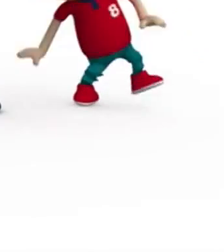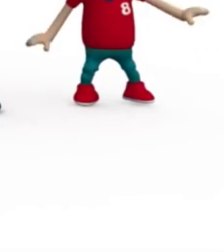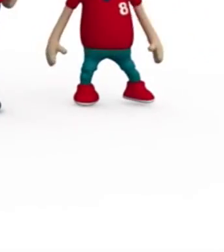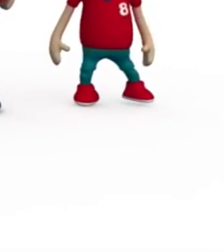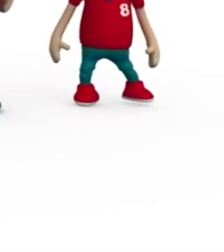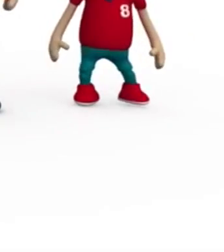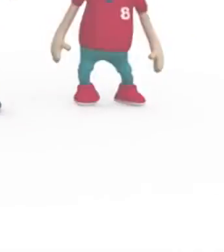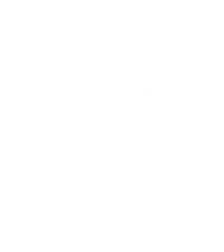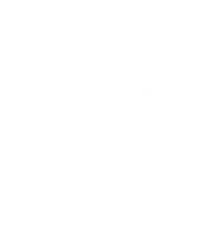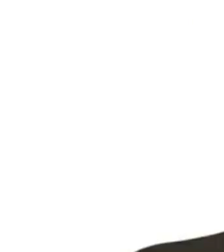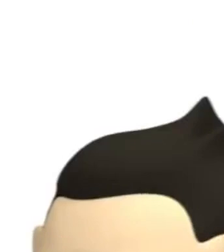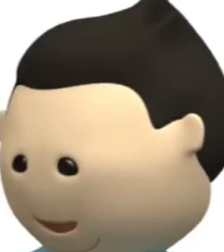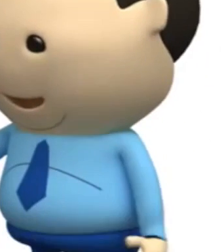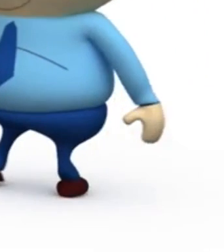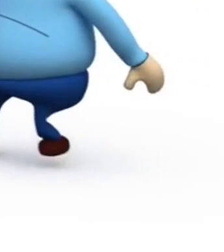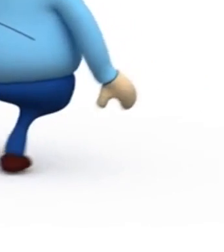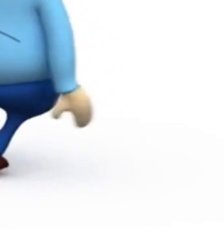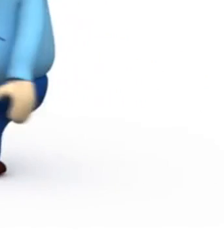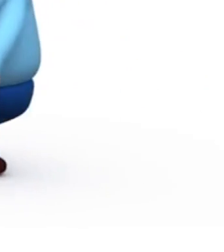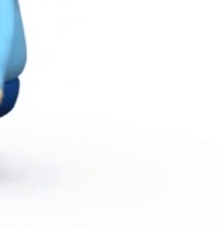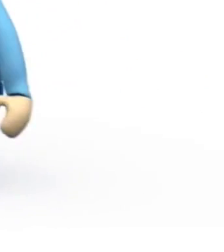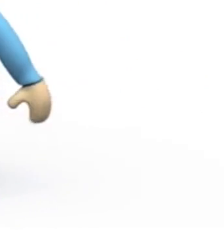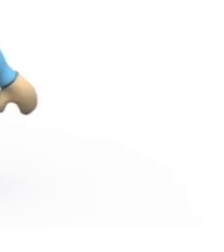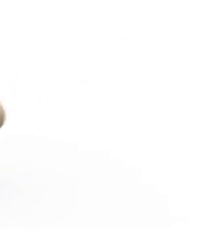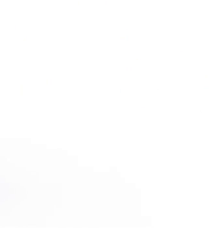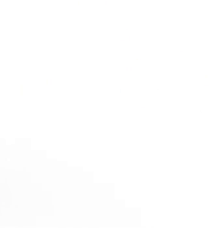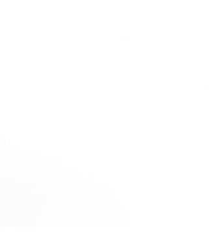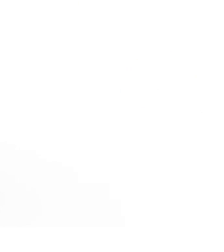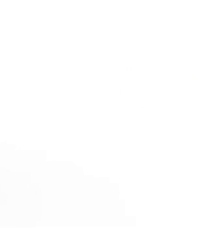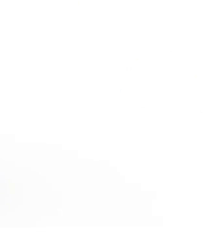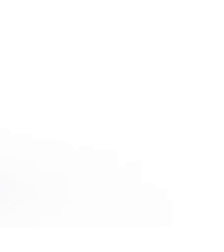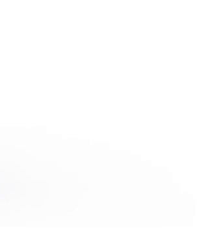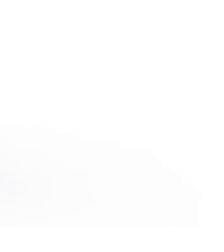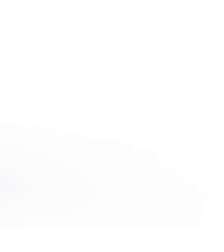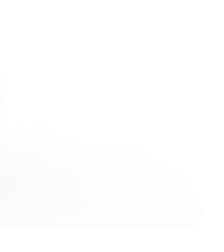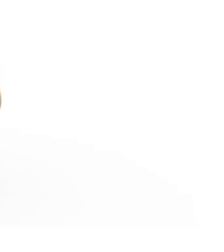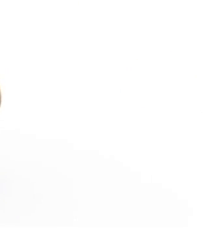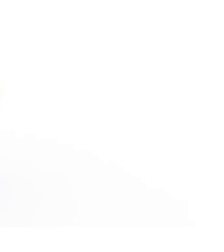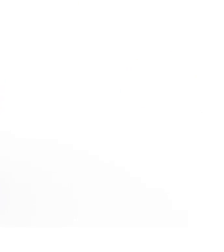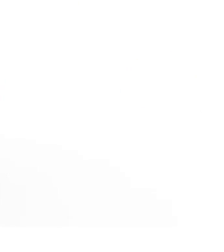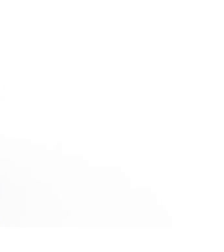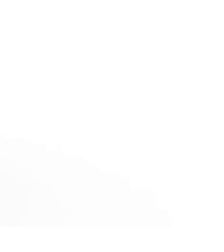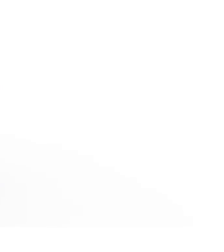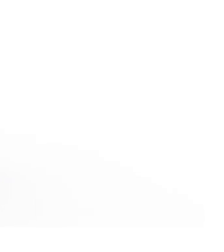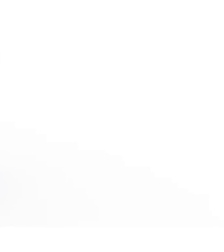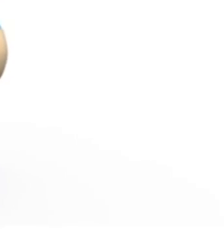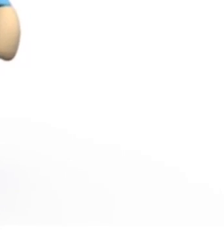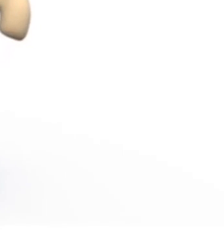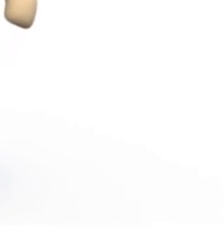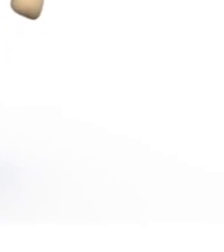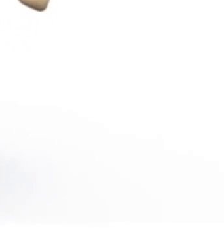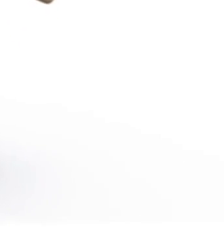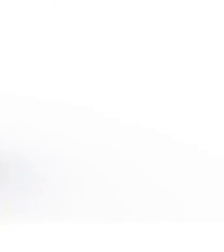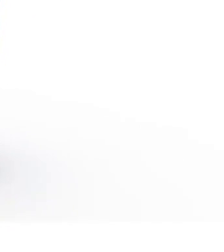cerebral. A las 11:02 un café se hizo Gastón y su brazo